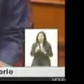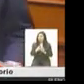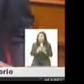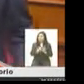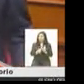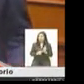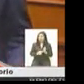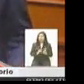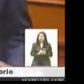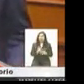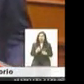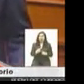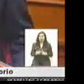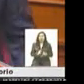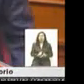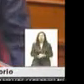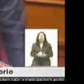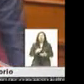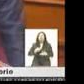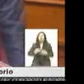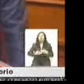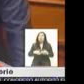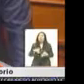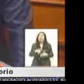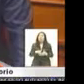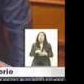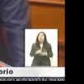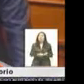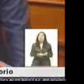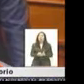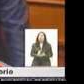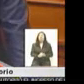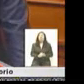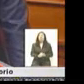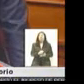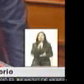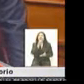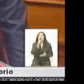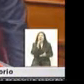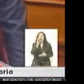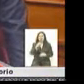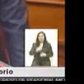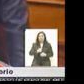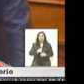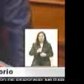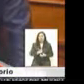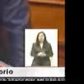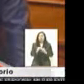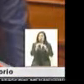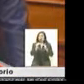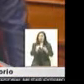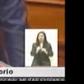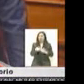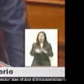reglamento, que exonera de los procesos de selección a las compras con carácter de secreto militar o que por razones de orden